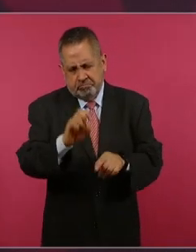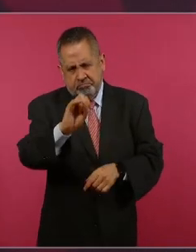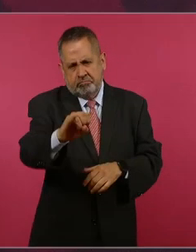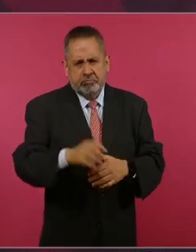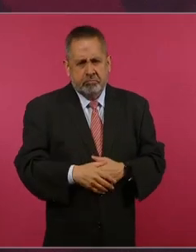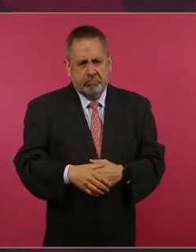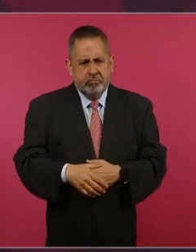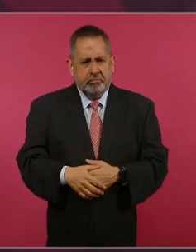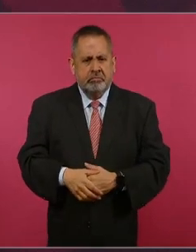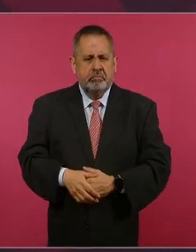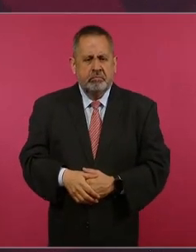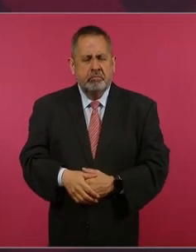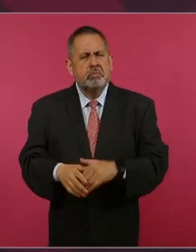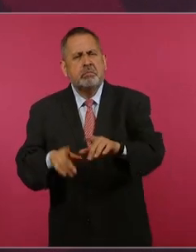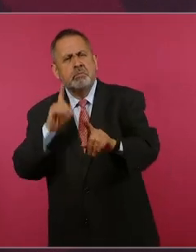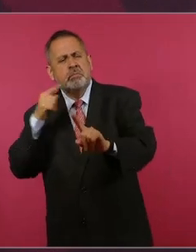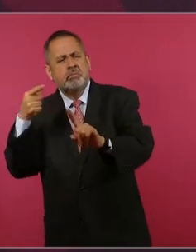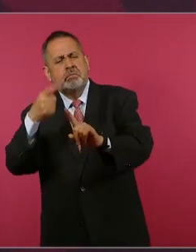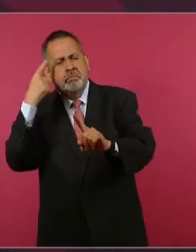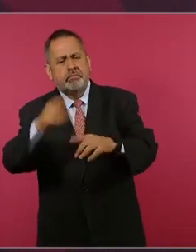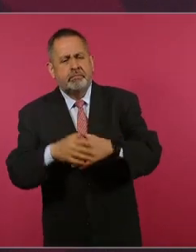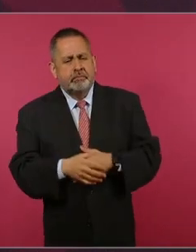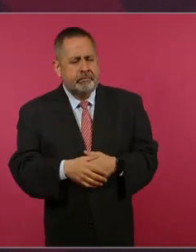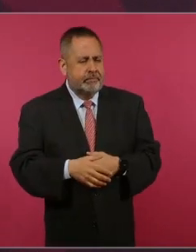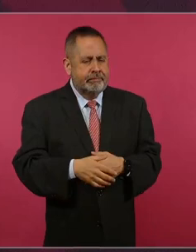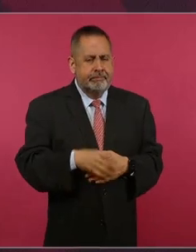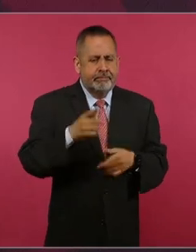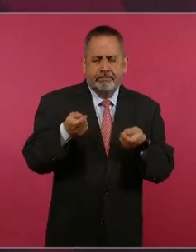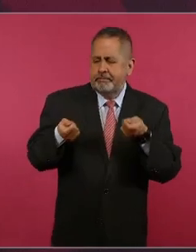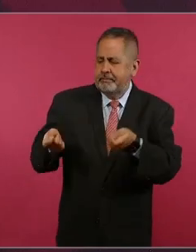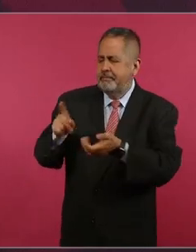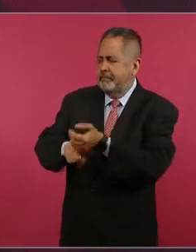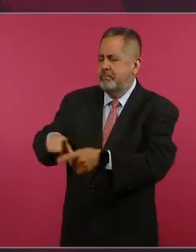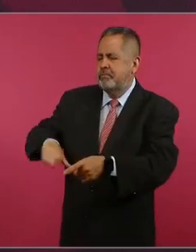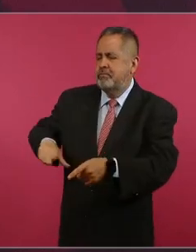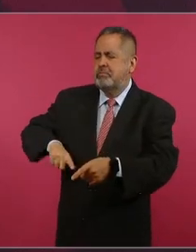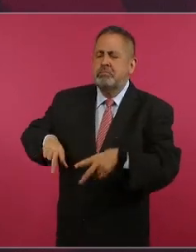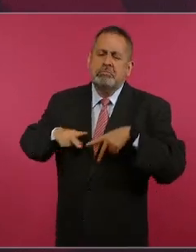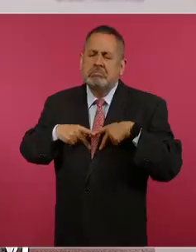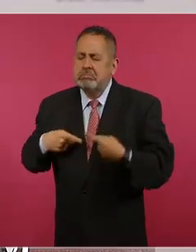¿Con qué finalidad? Para tener un gobierno débil en México